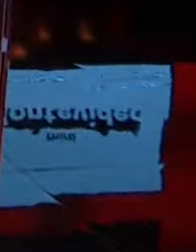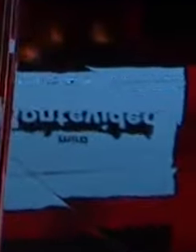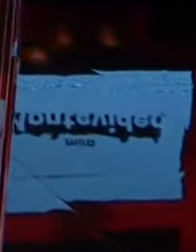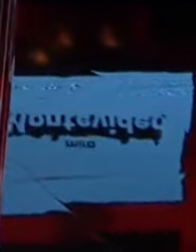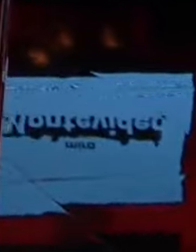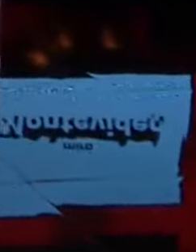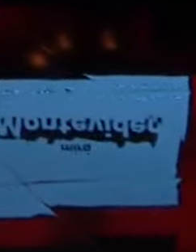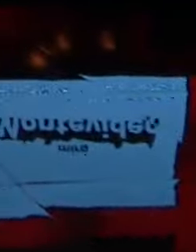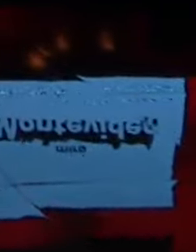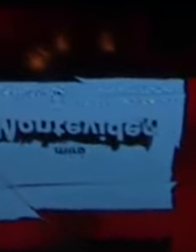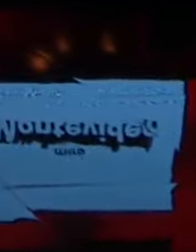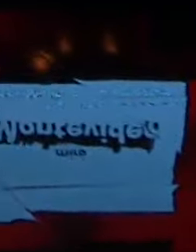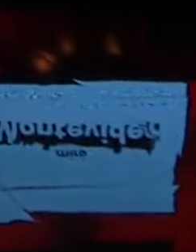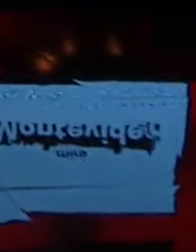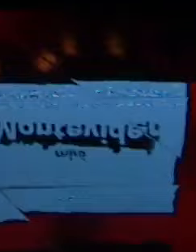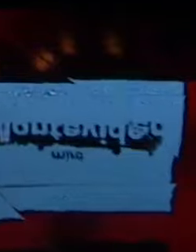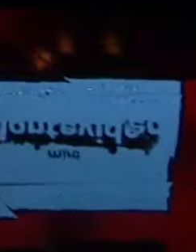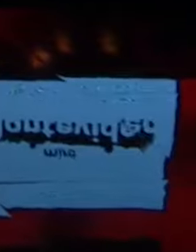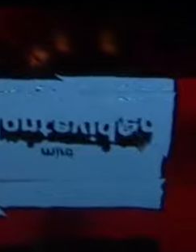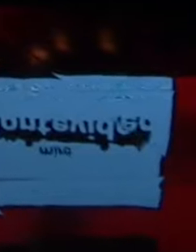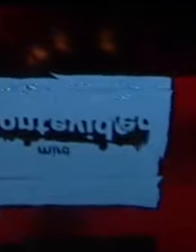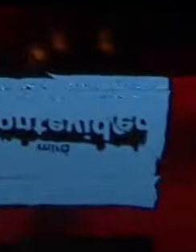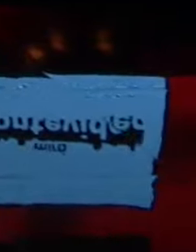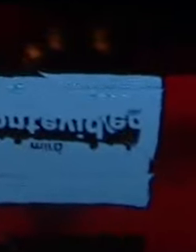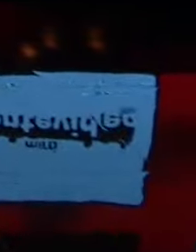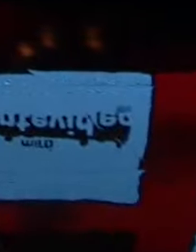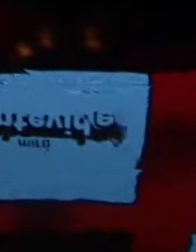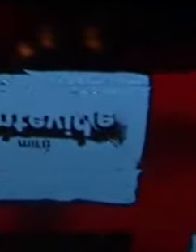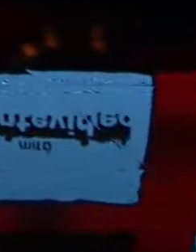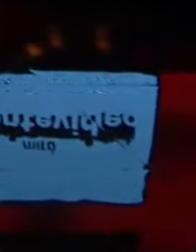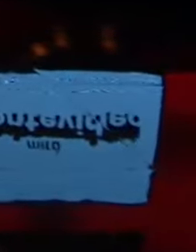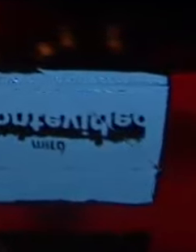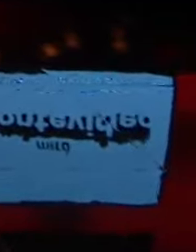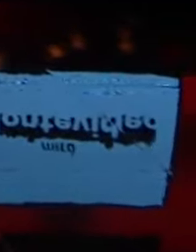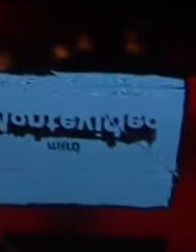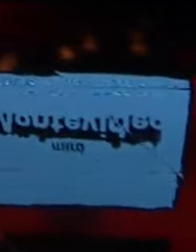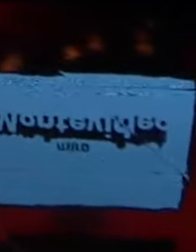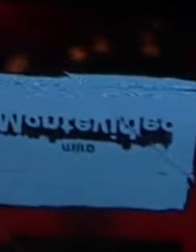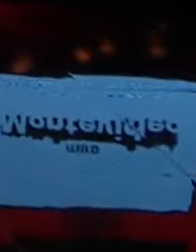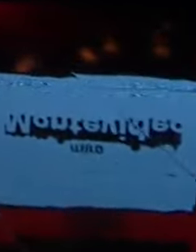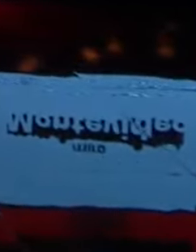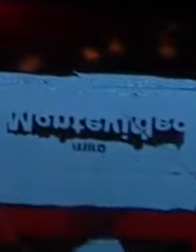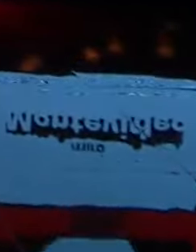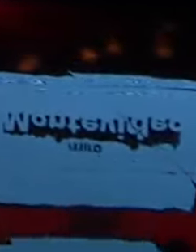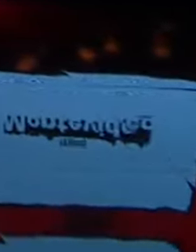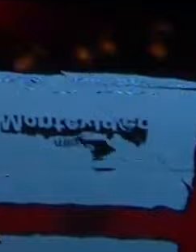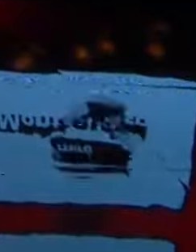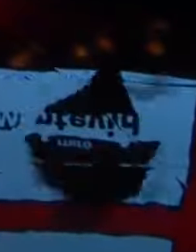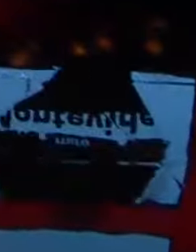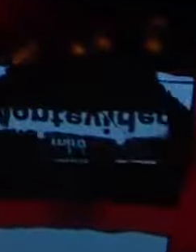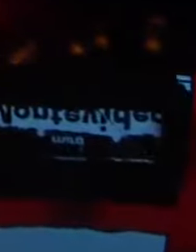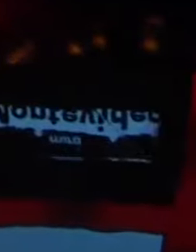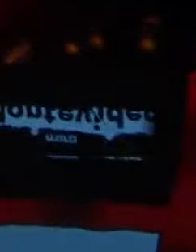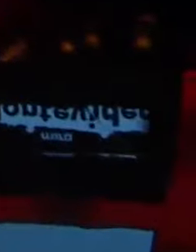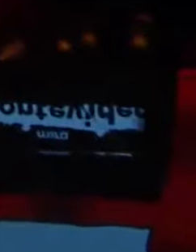va a llegar para inaugurar esta nueva emisión de Mirá Montevideo. Ahora sí, por lo único